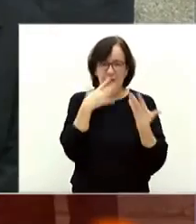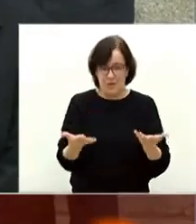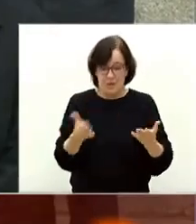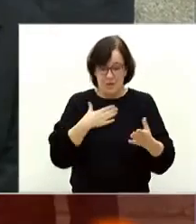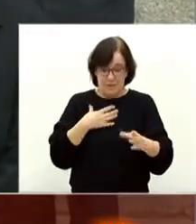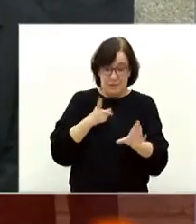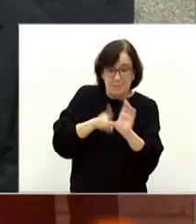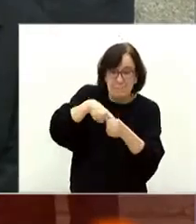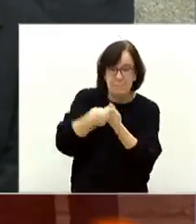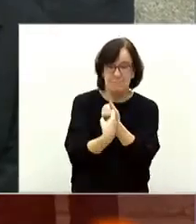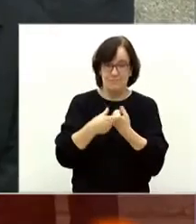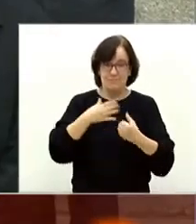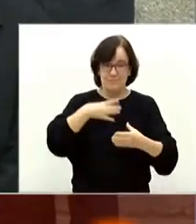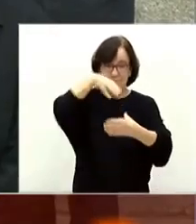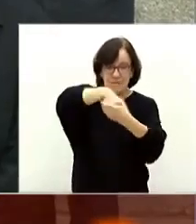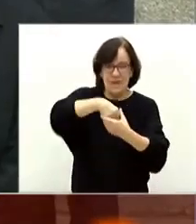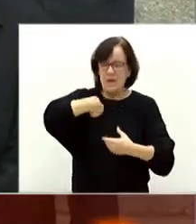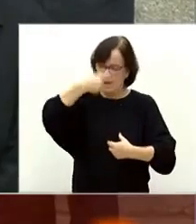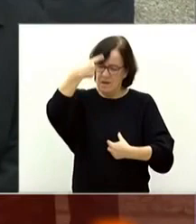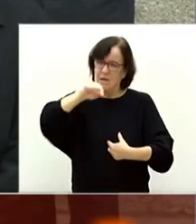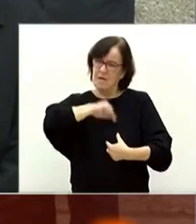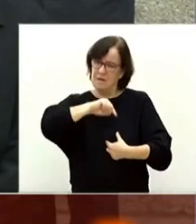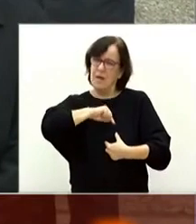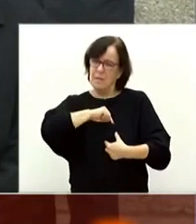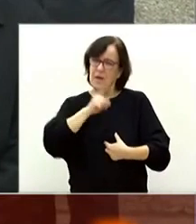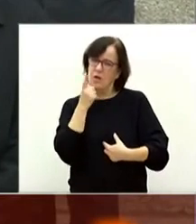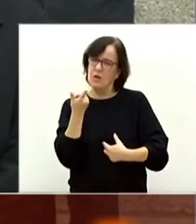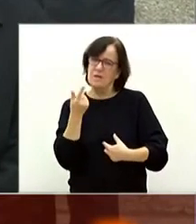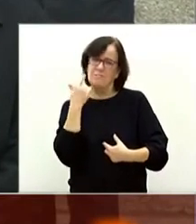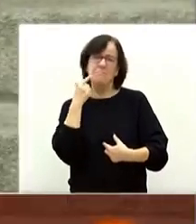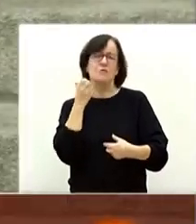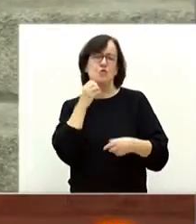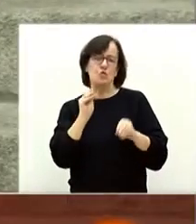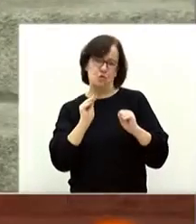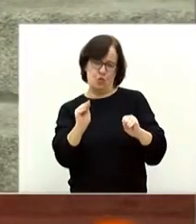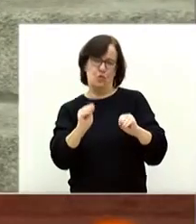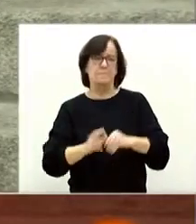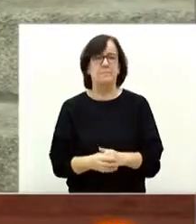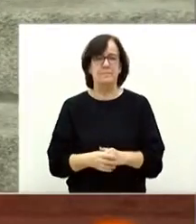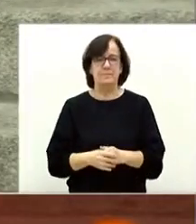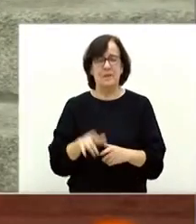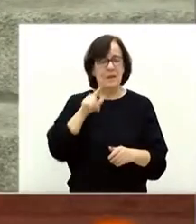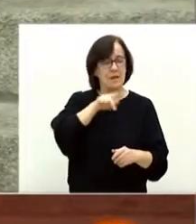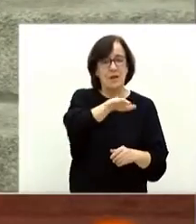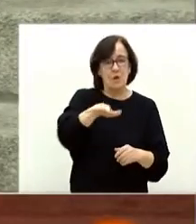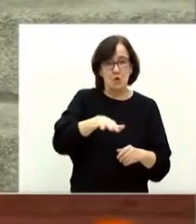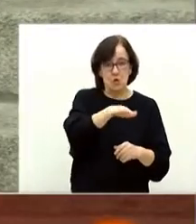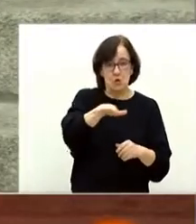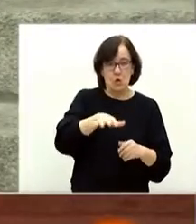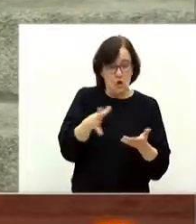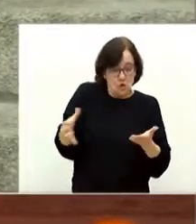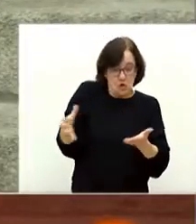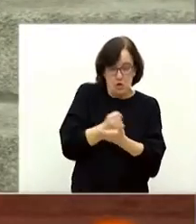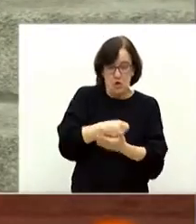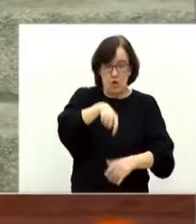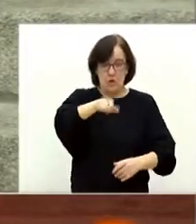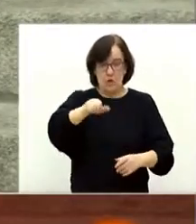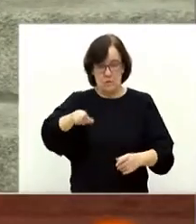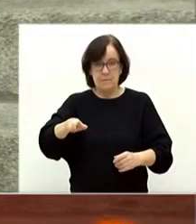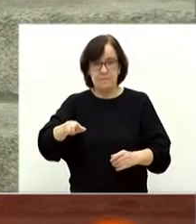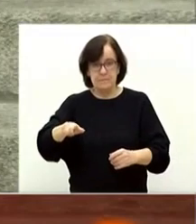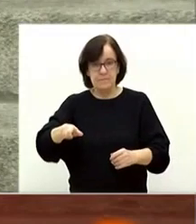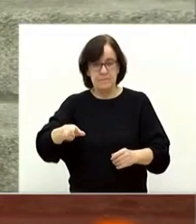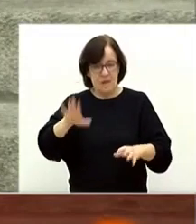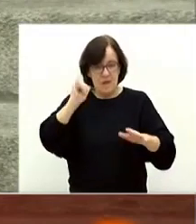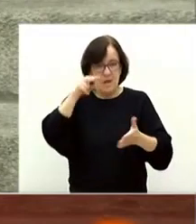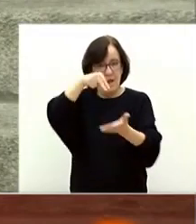él debemos ser conscientes de esa singularidad. Es el lugar en el que todos los ciudadanos